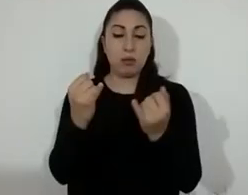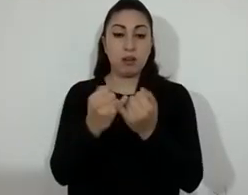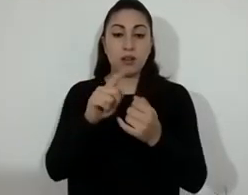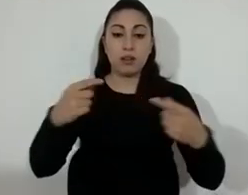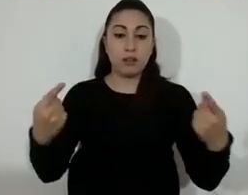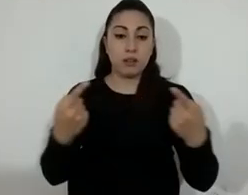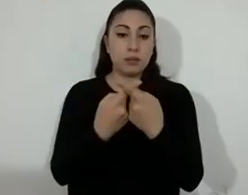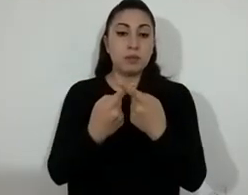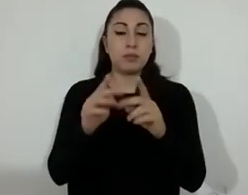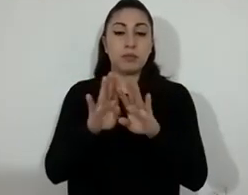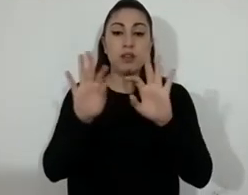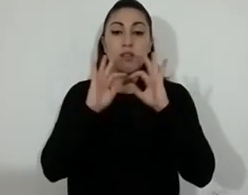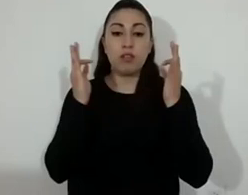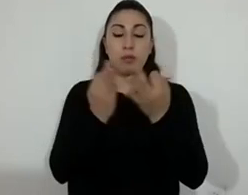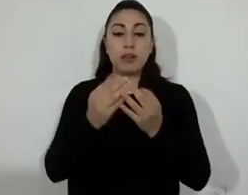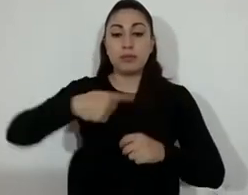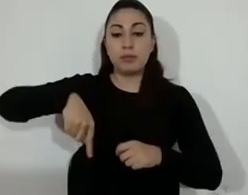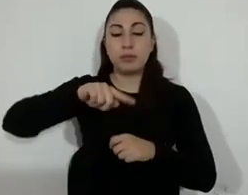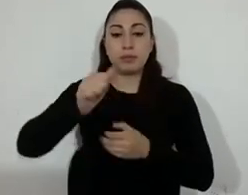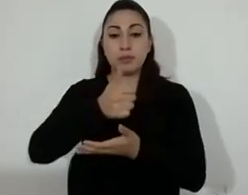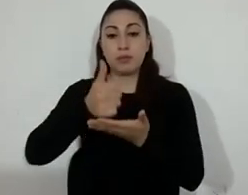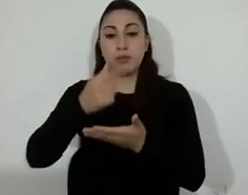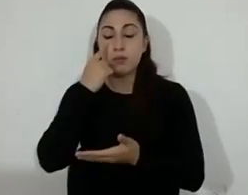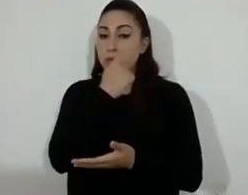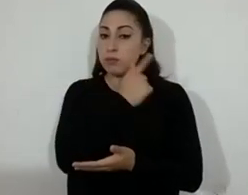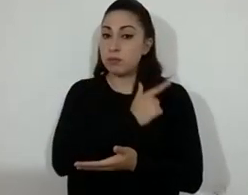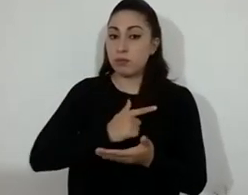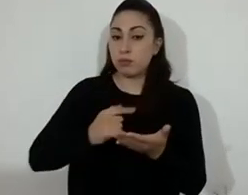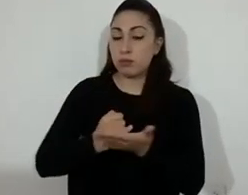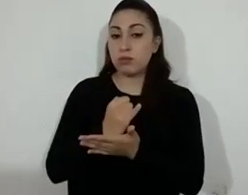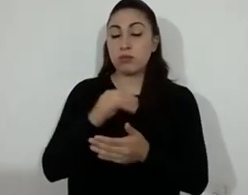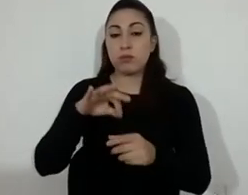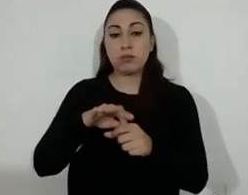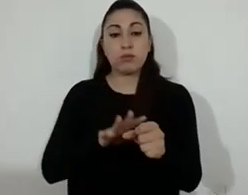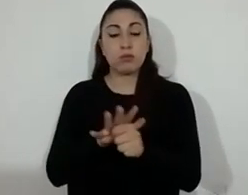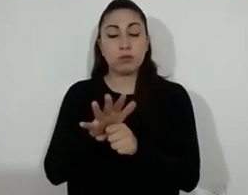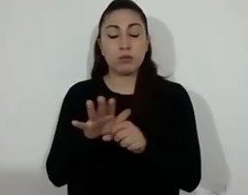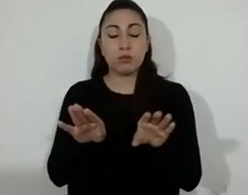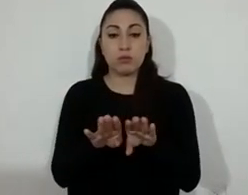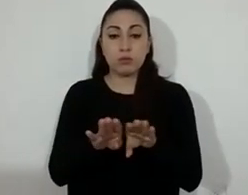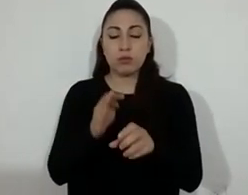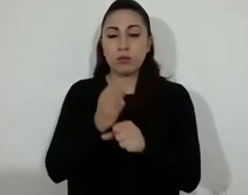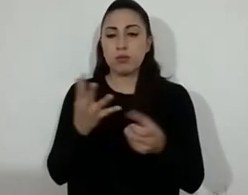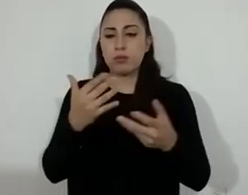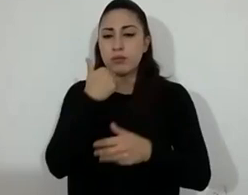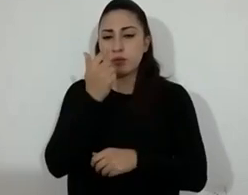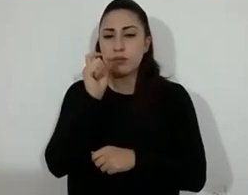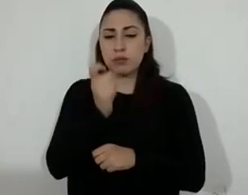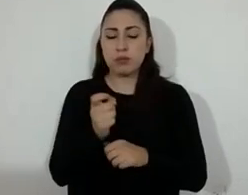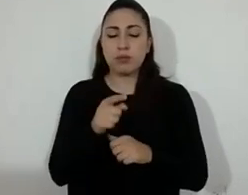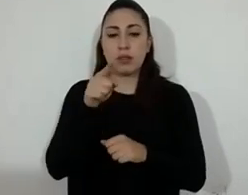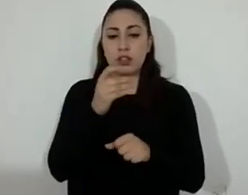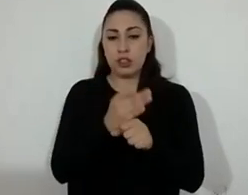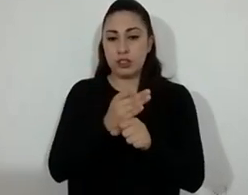espíritu democrático de la ciudad. ¿Qué es lo que se está pretendiendo? Bueno, se están pretendiendo meter